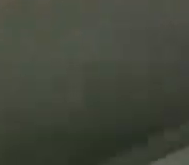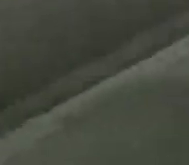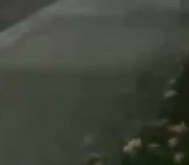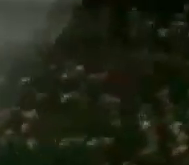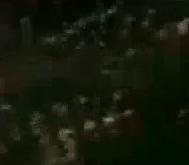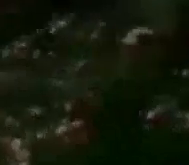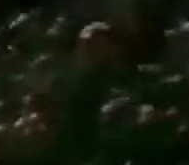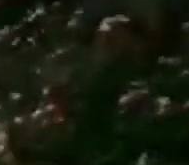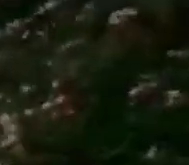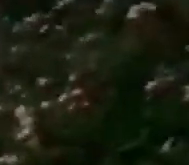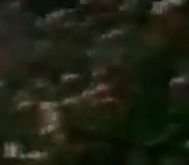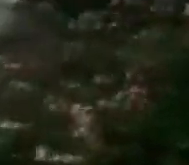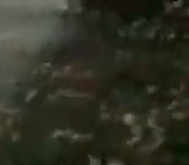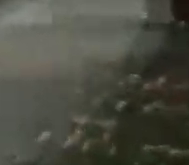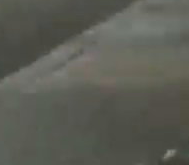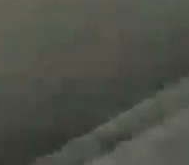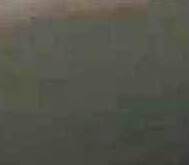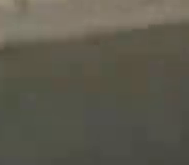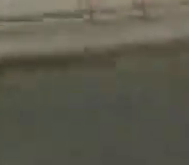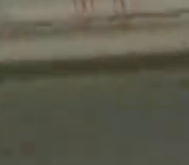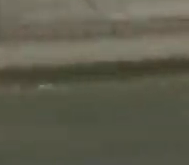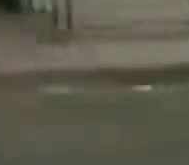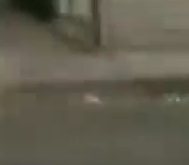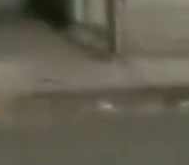Señores encargados de lo que tiene que ver